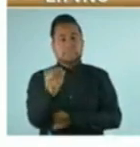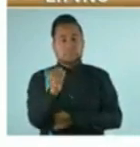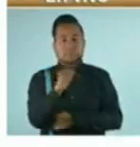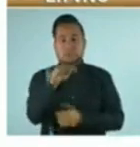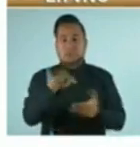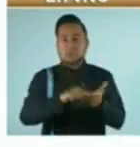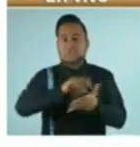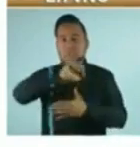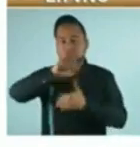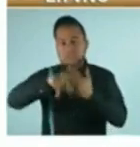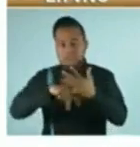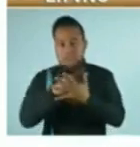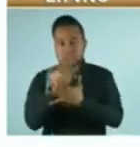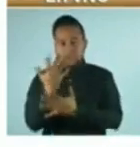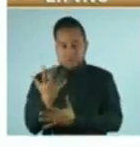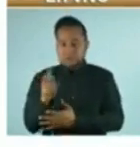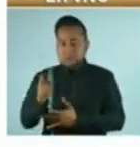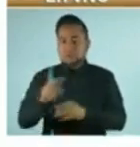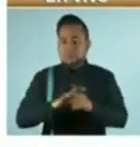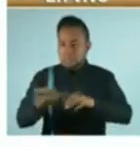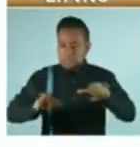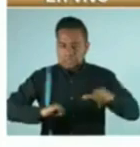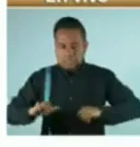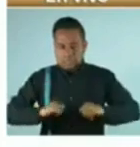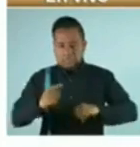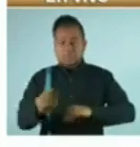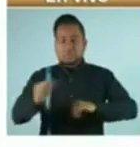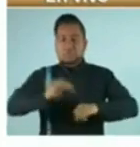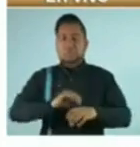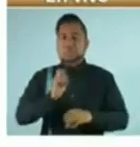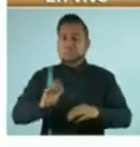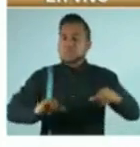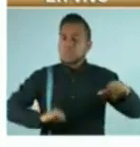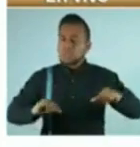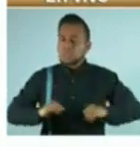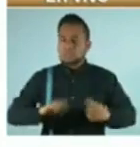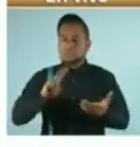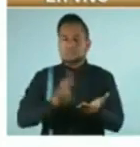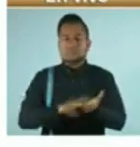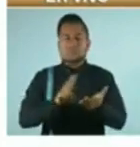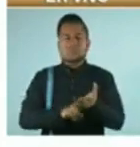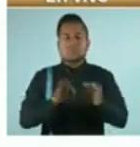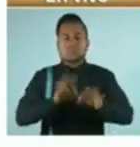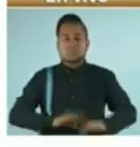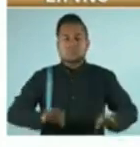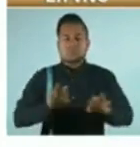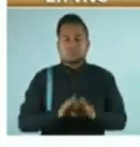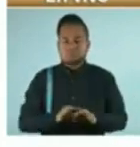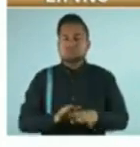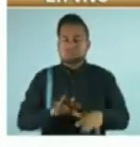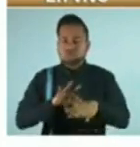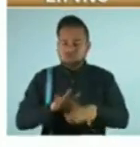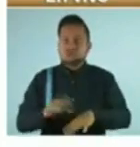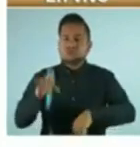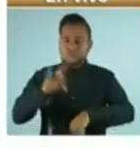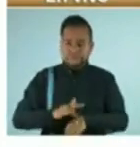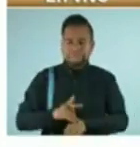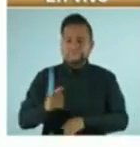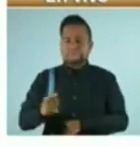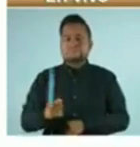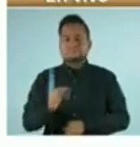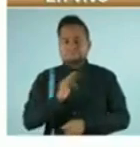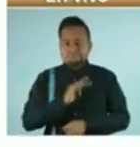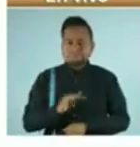José del Pacífico. Las actividades que tendremos ahí son actividades que valen la pena pues vivirlas. Estar es un